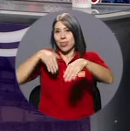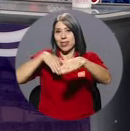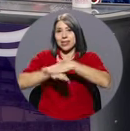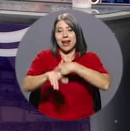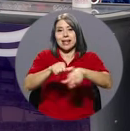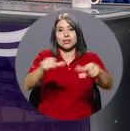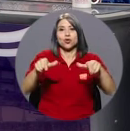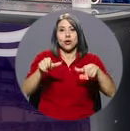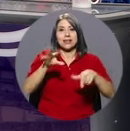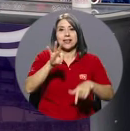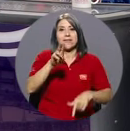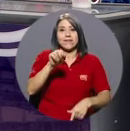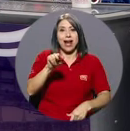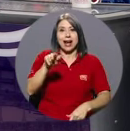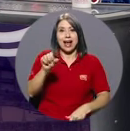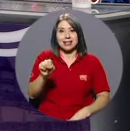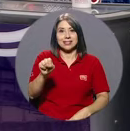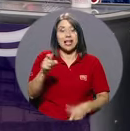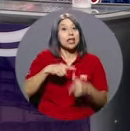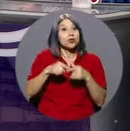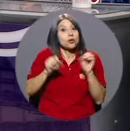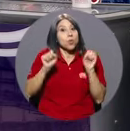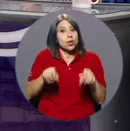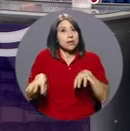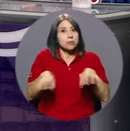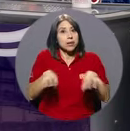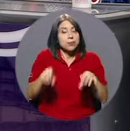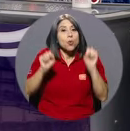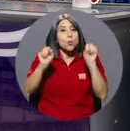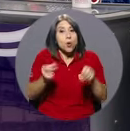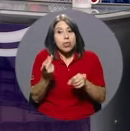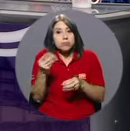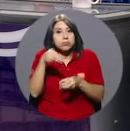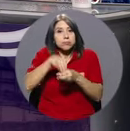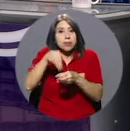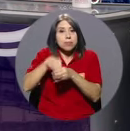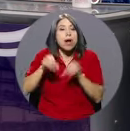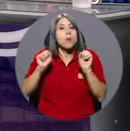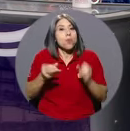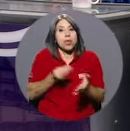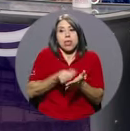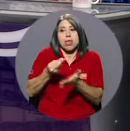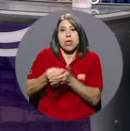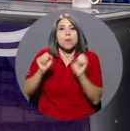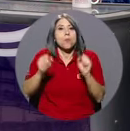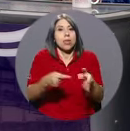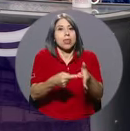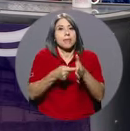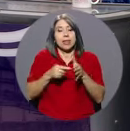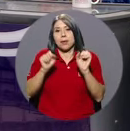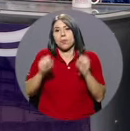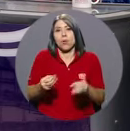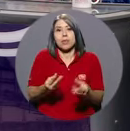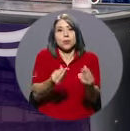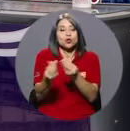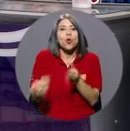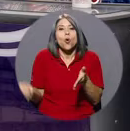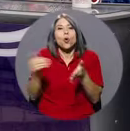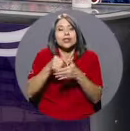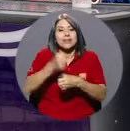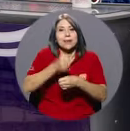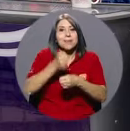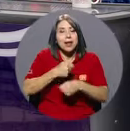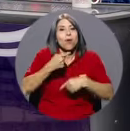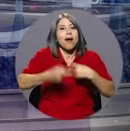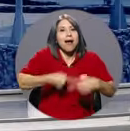¿verdad? Que entonces podría generar ese dinamismo, generar ingresos a la población y a su vez generar consumo, generar demanda y generar producción y otra vez